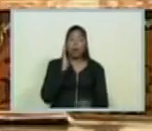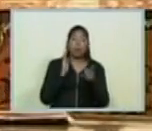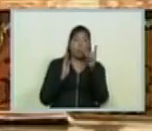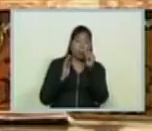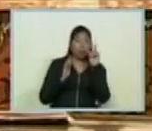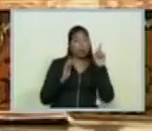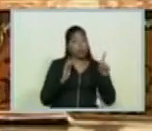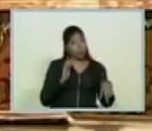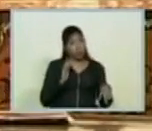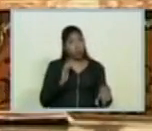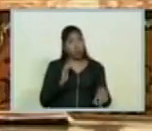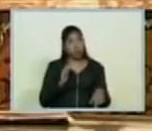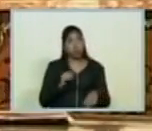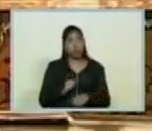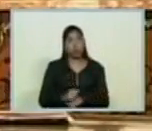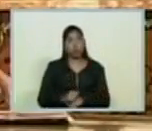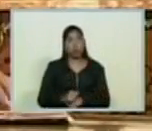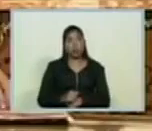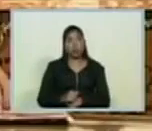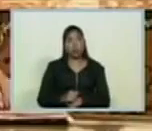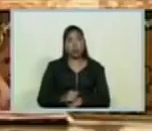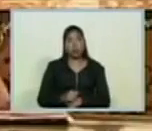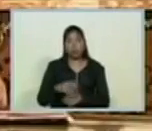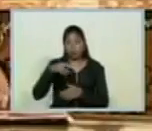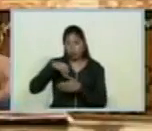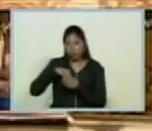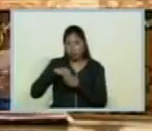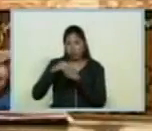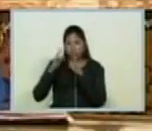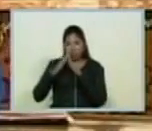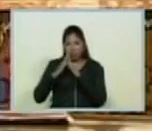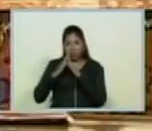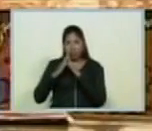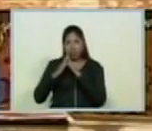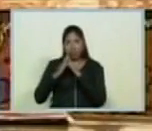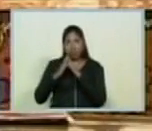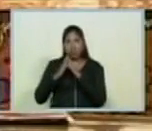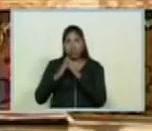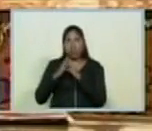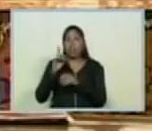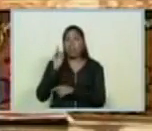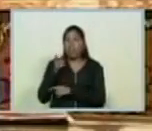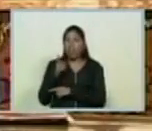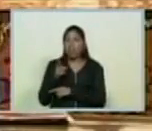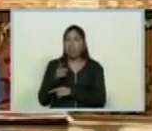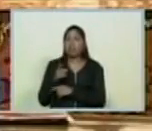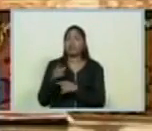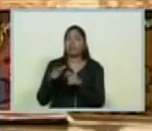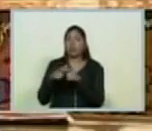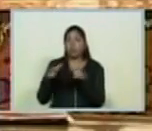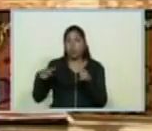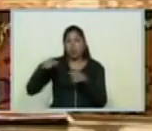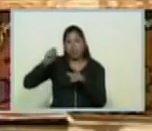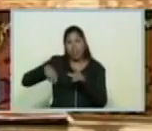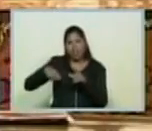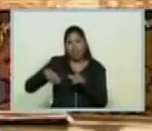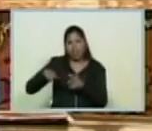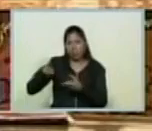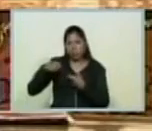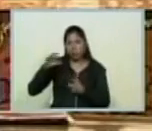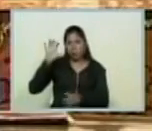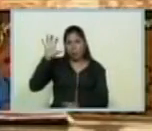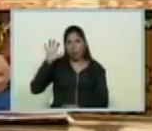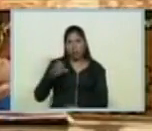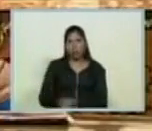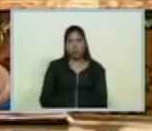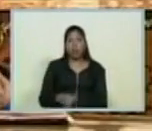cuidadores, de cada casa de alimentación, protegidos por el sistema de tarjetas Hogares de la Patria. Ya tenemos